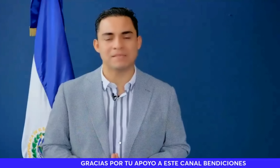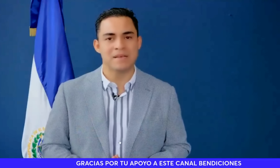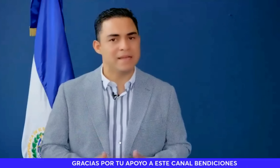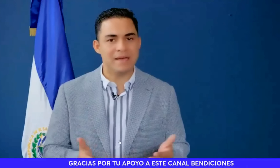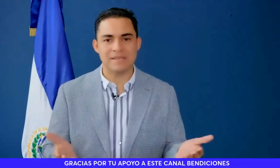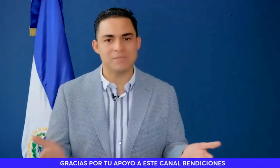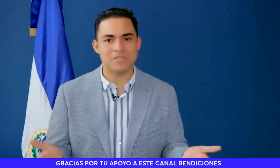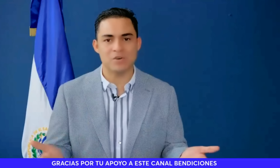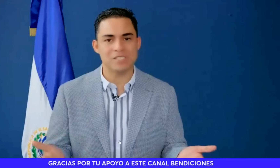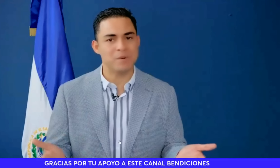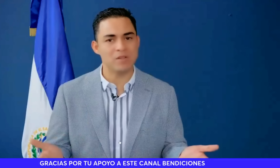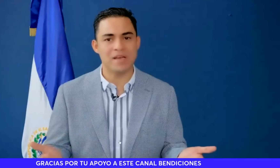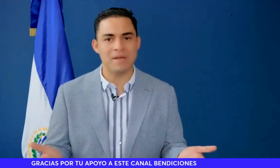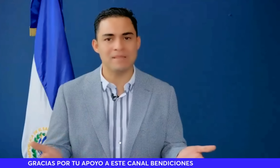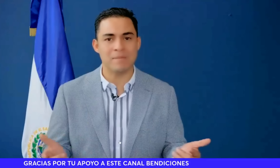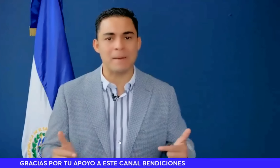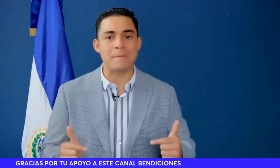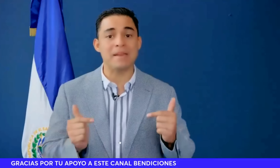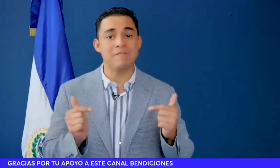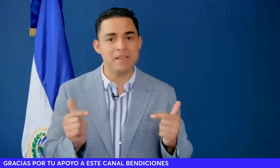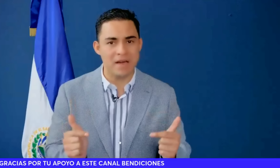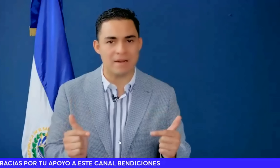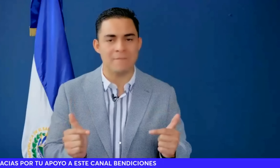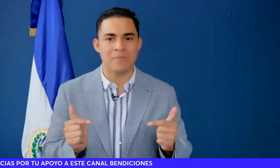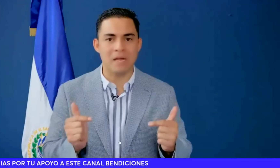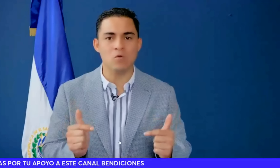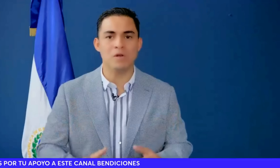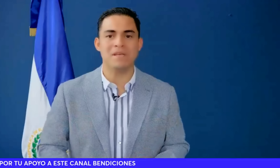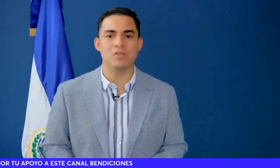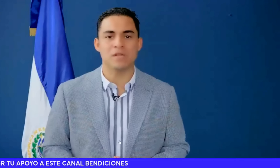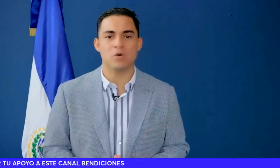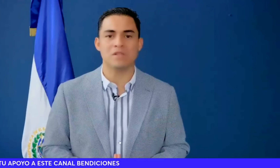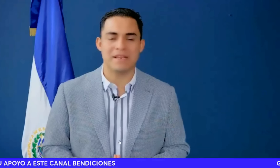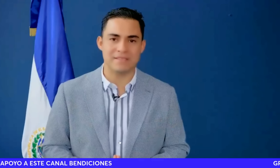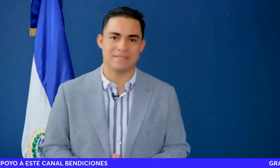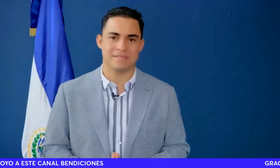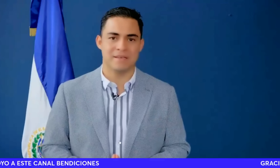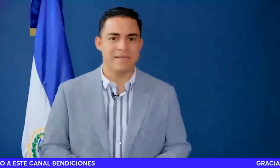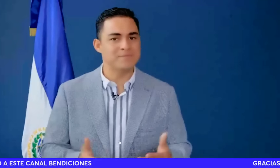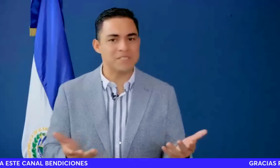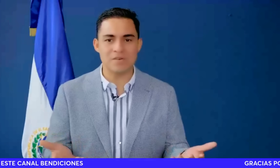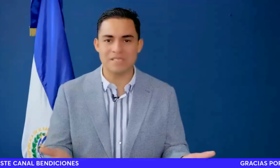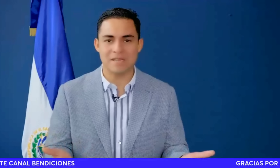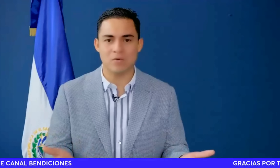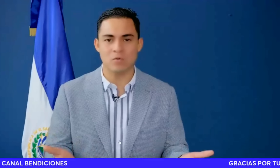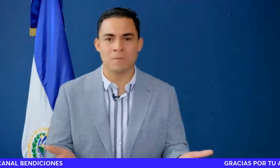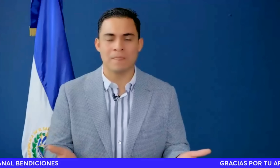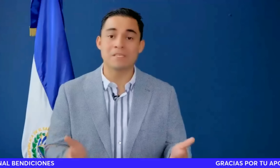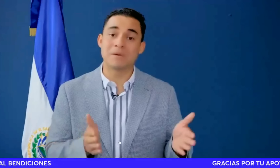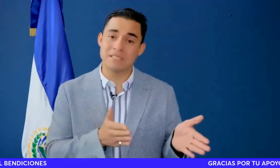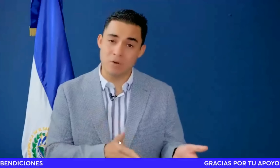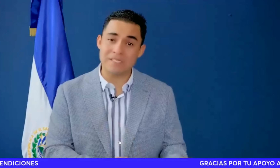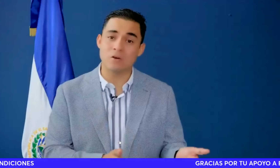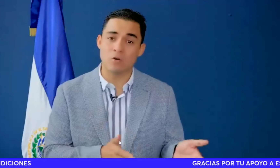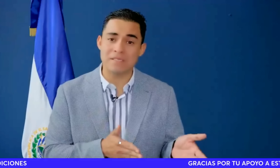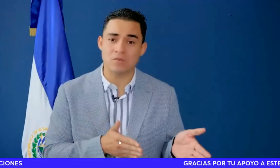municipales que hacen inspecciones periódicamente para verificar el cumplimiento de ordenanzas inspecciones de salud